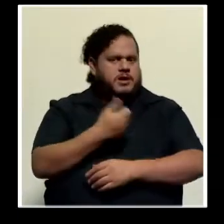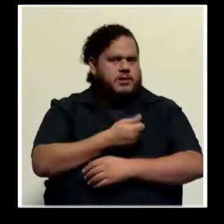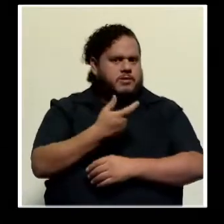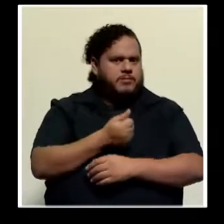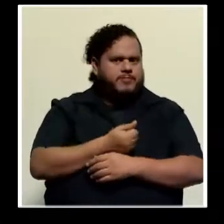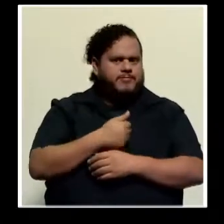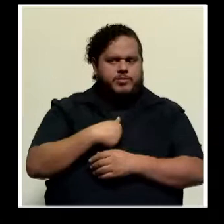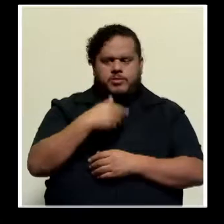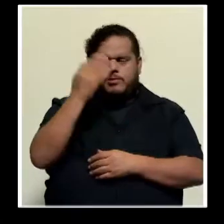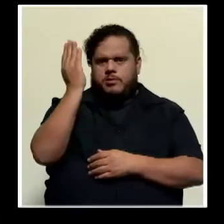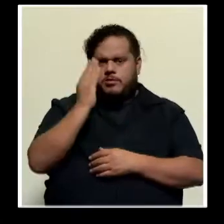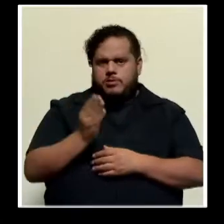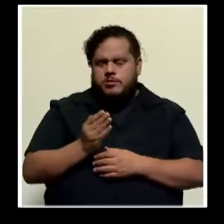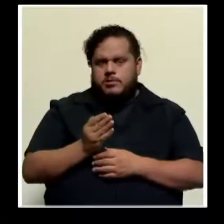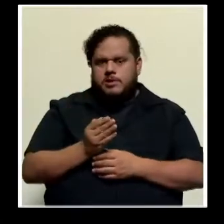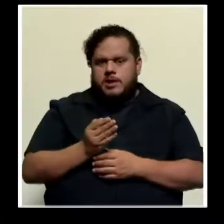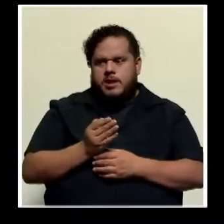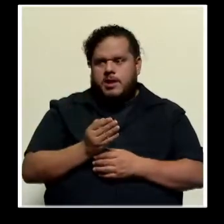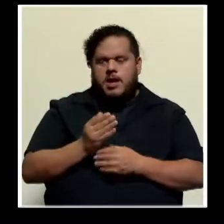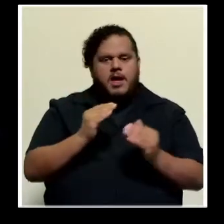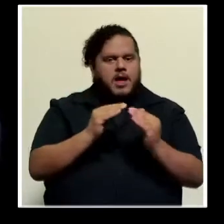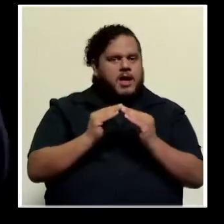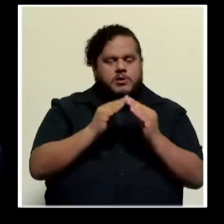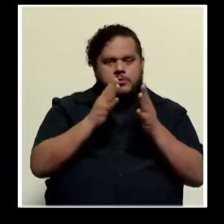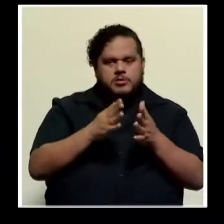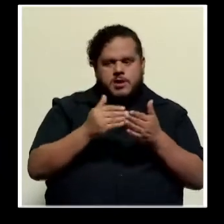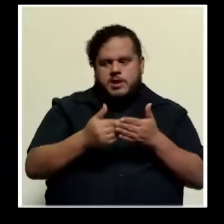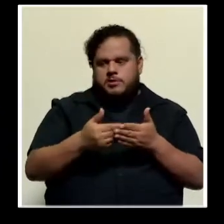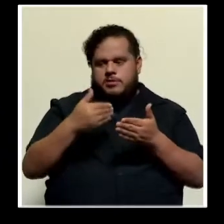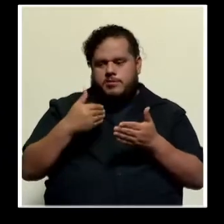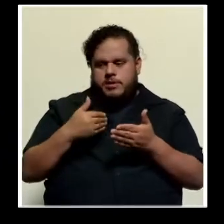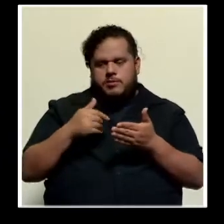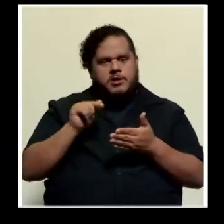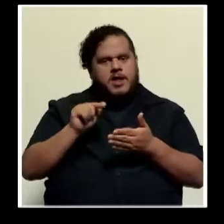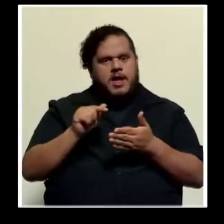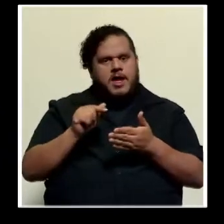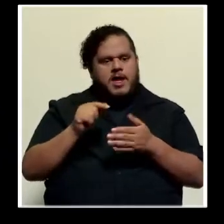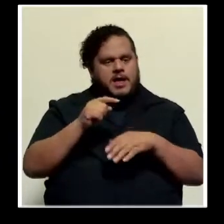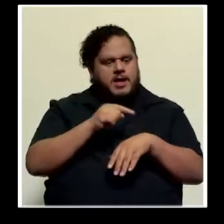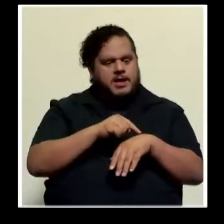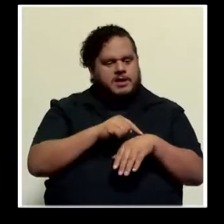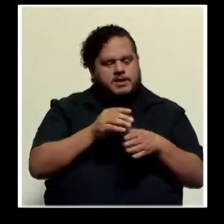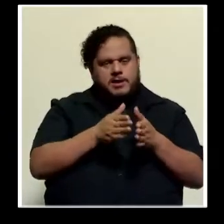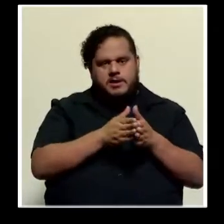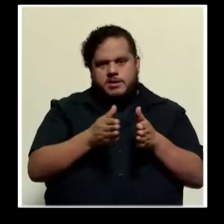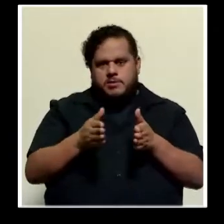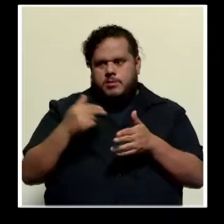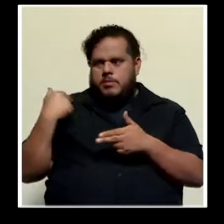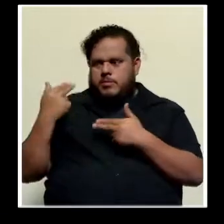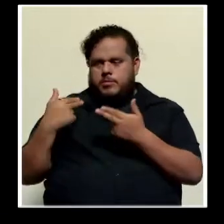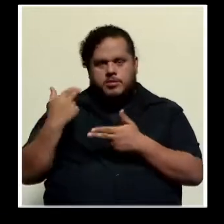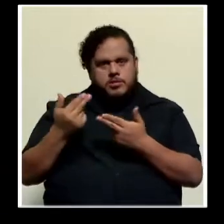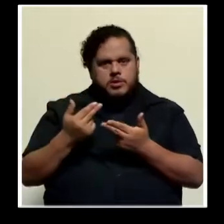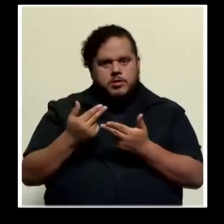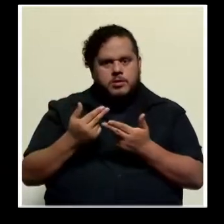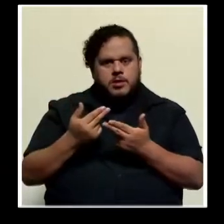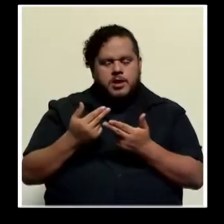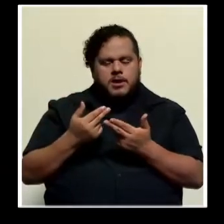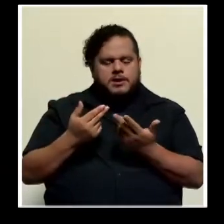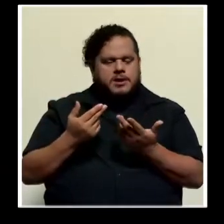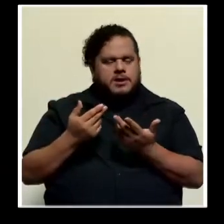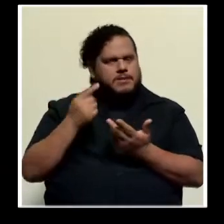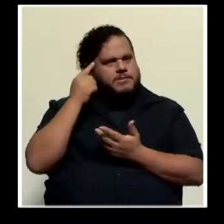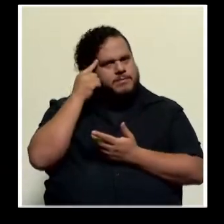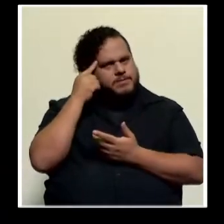y nunca a los ciudadanos previos a este periodo histórico se les